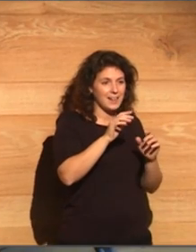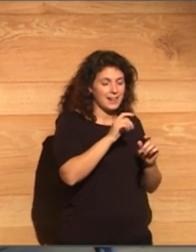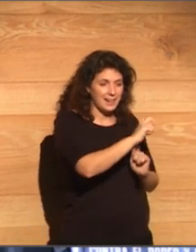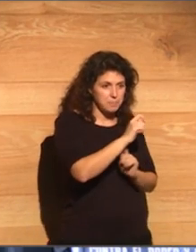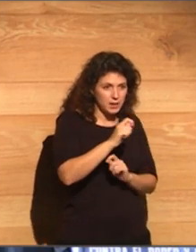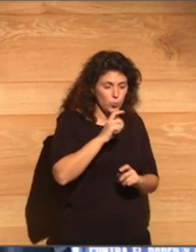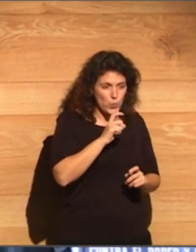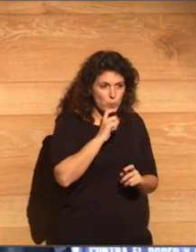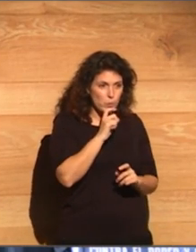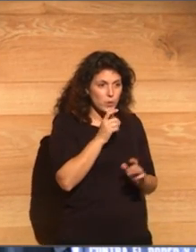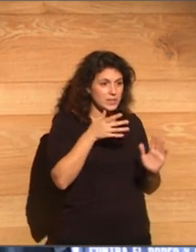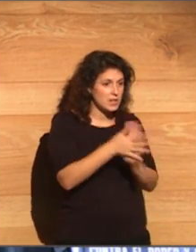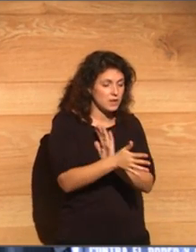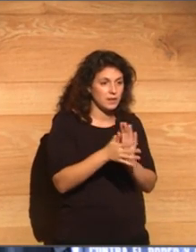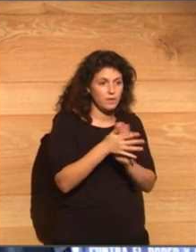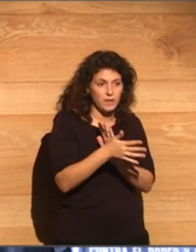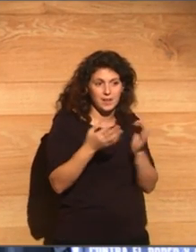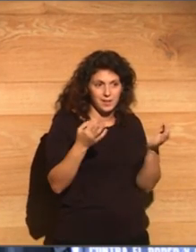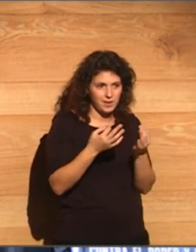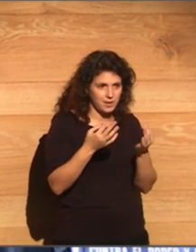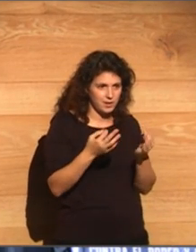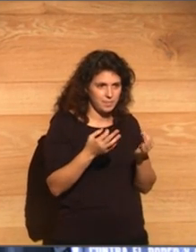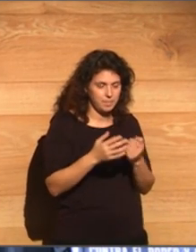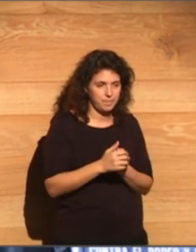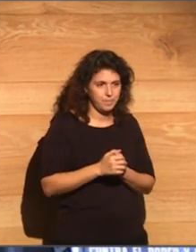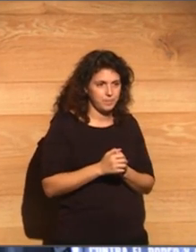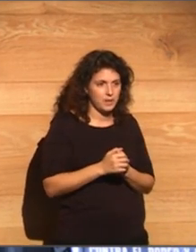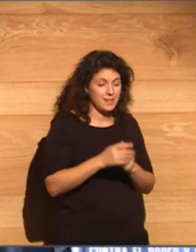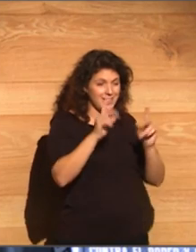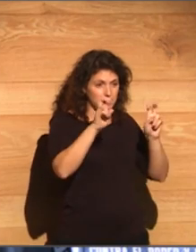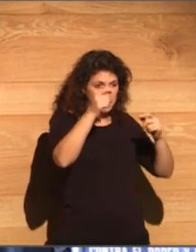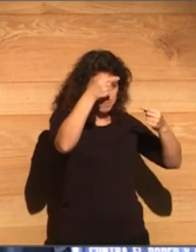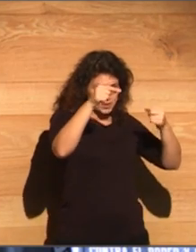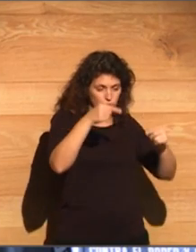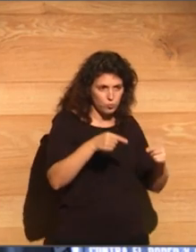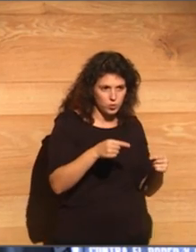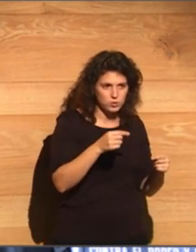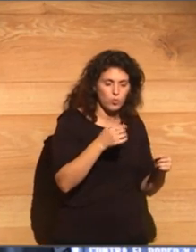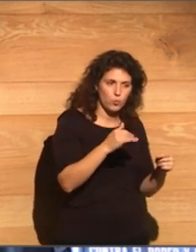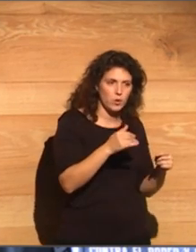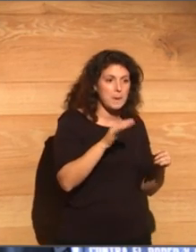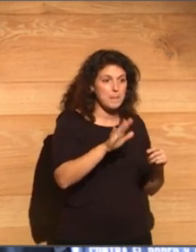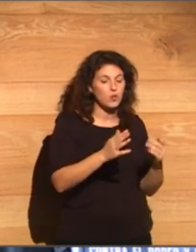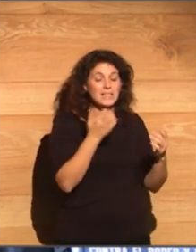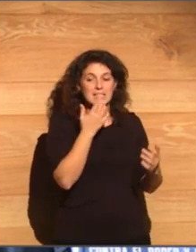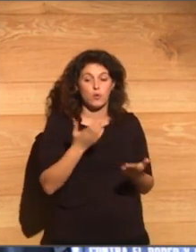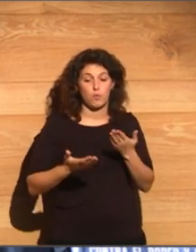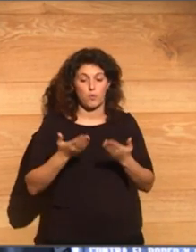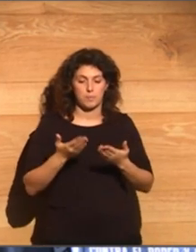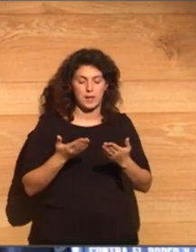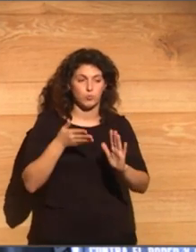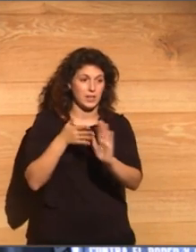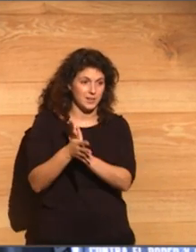película coral, justifica ese presupuesto que, por otro lado, comparativamente y